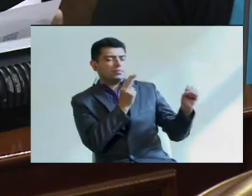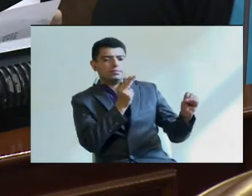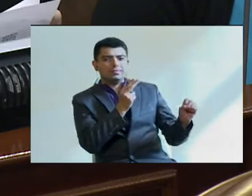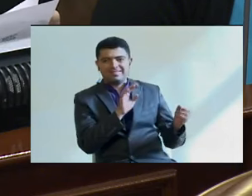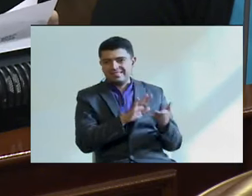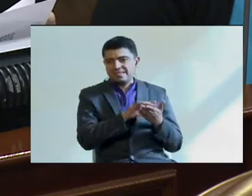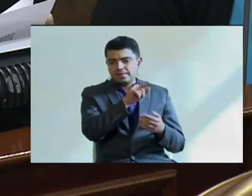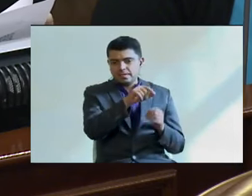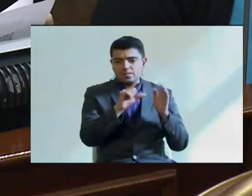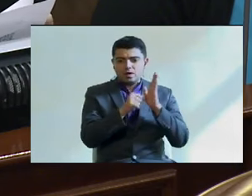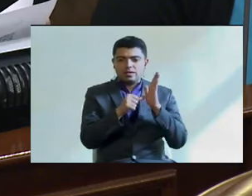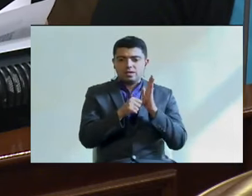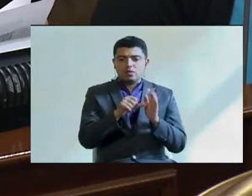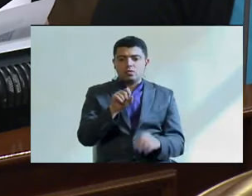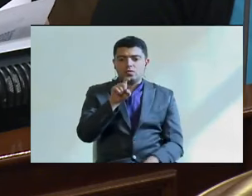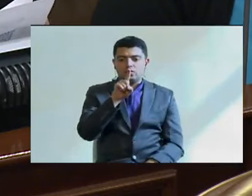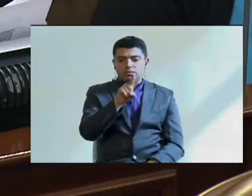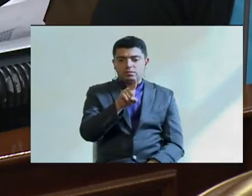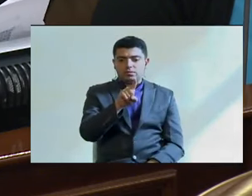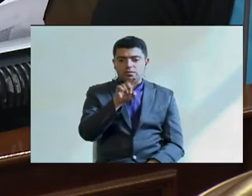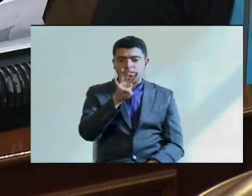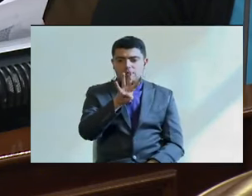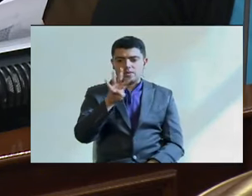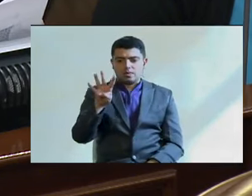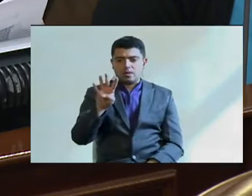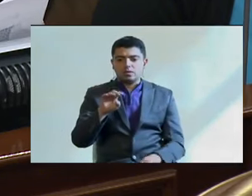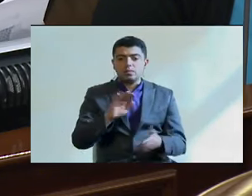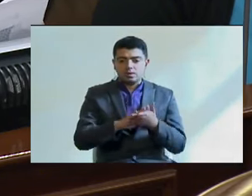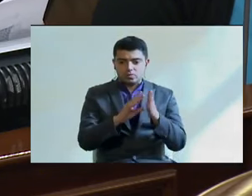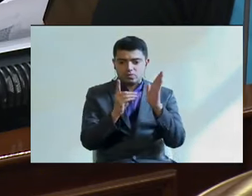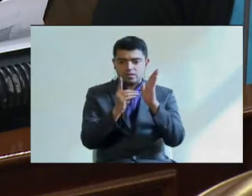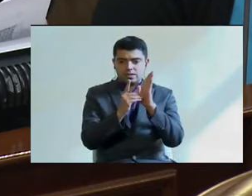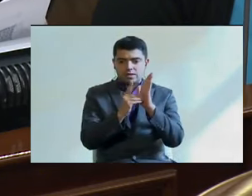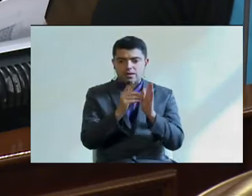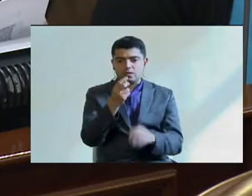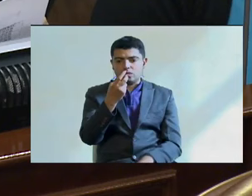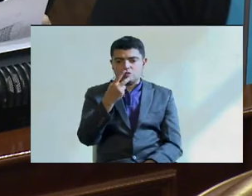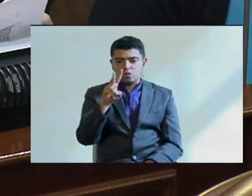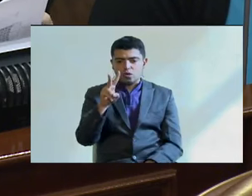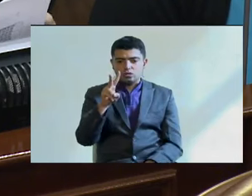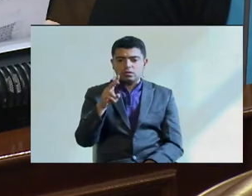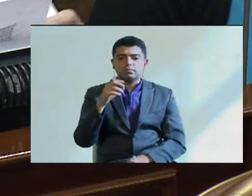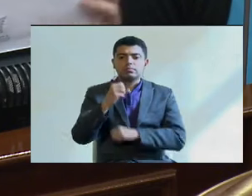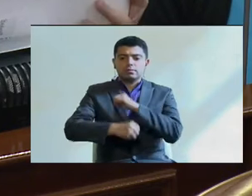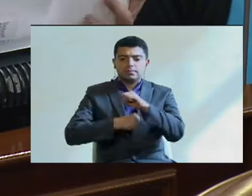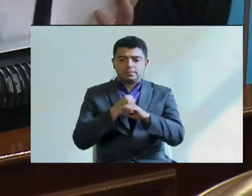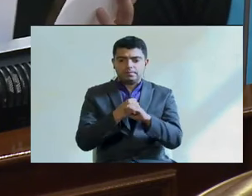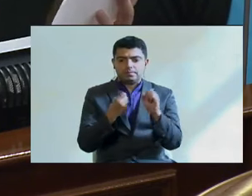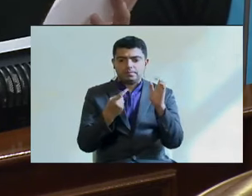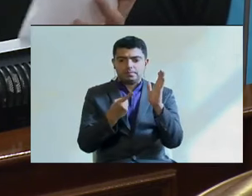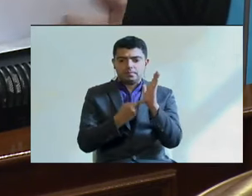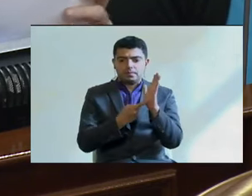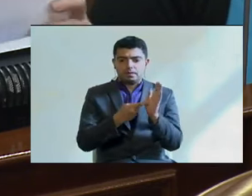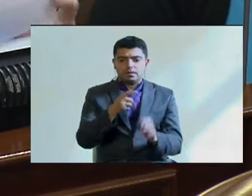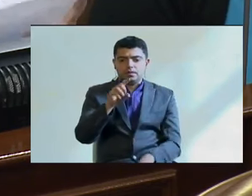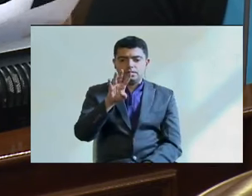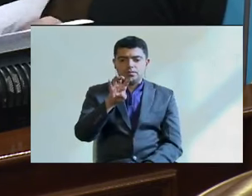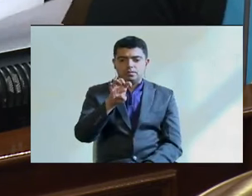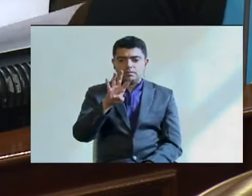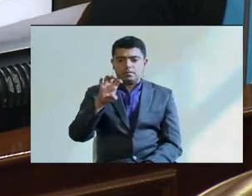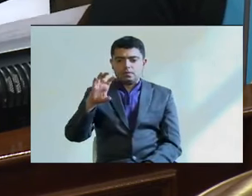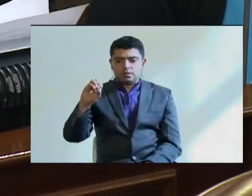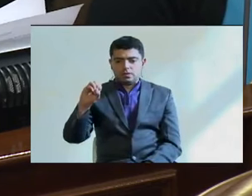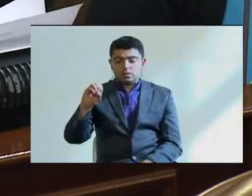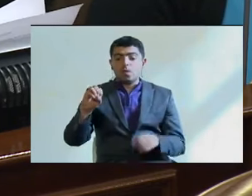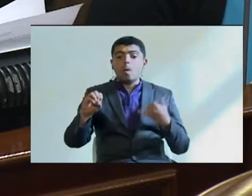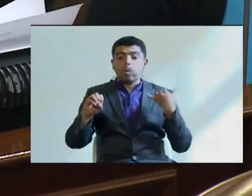artículo 144 del decreto 12 12 de 1990 pues Allí